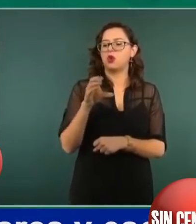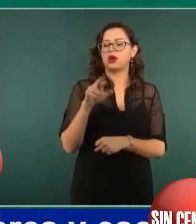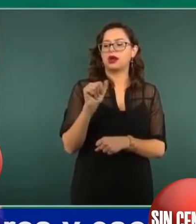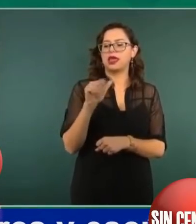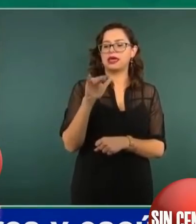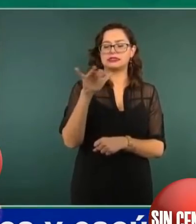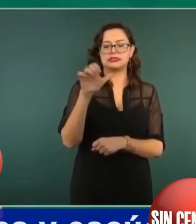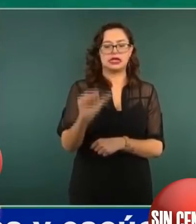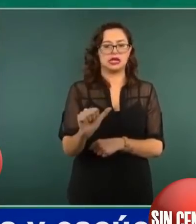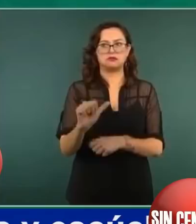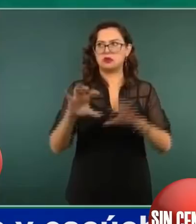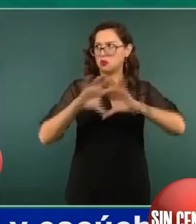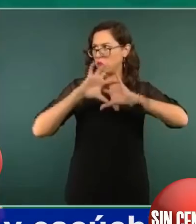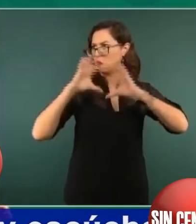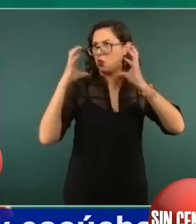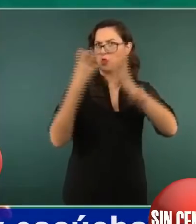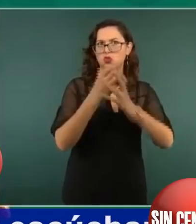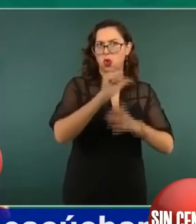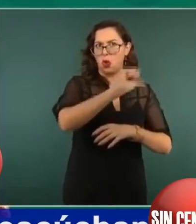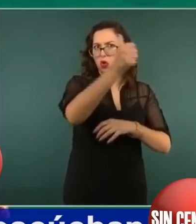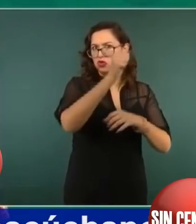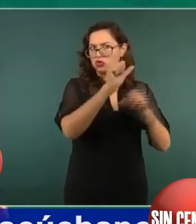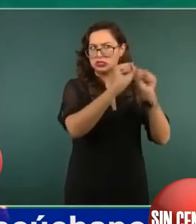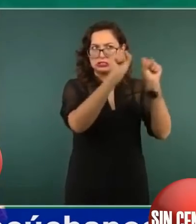en el mundo, no hay otro.